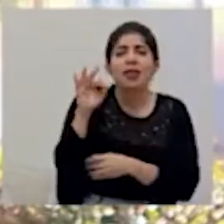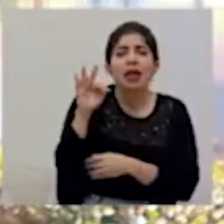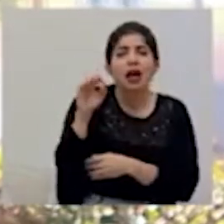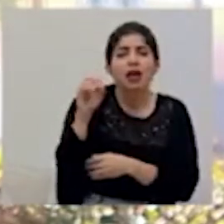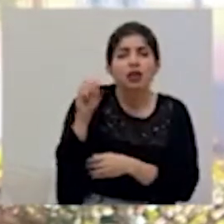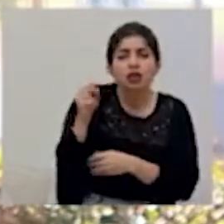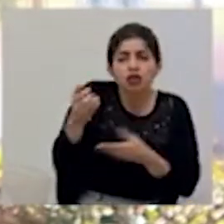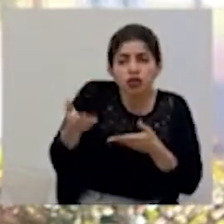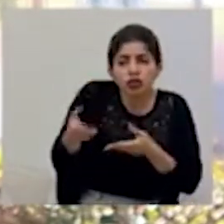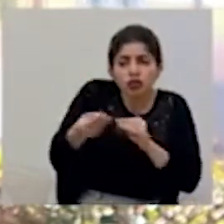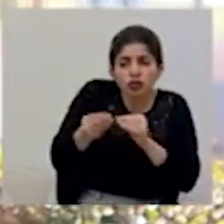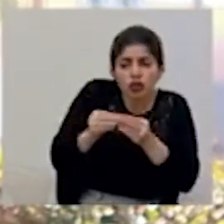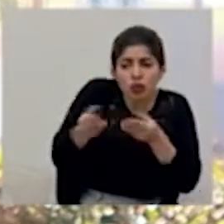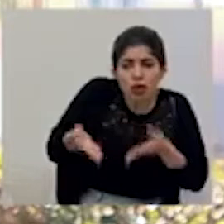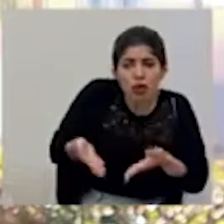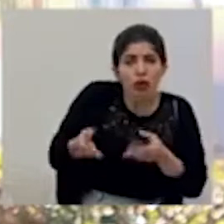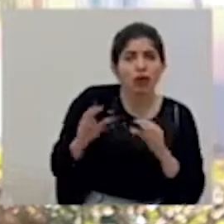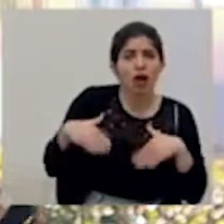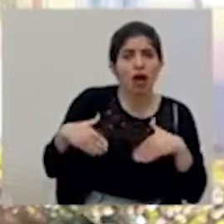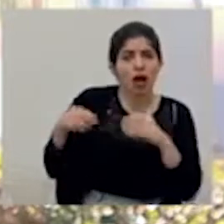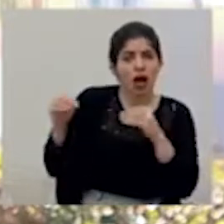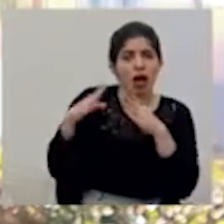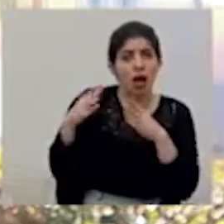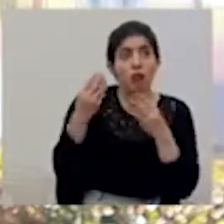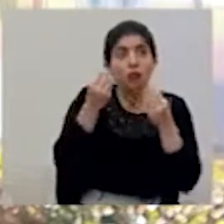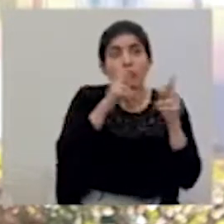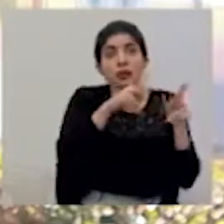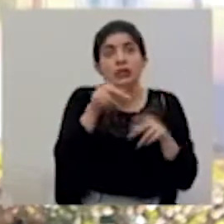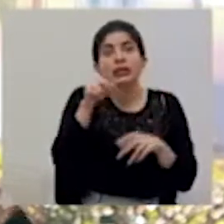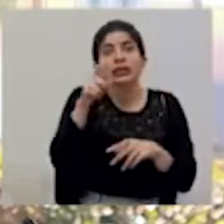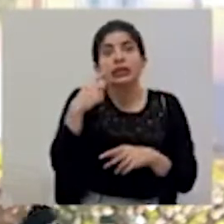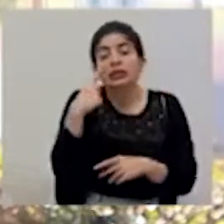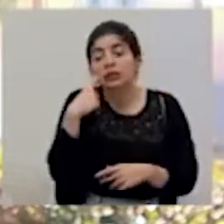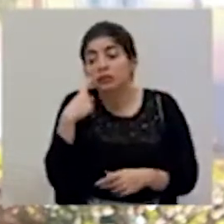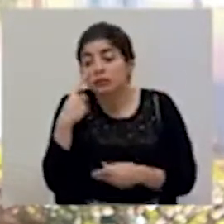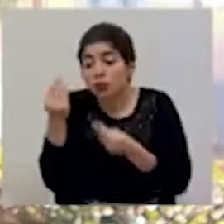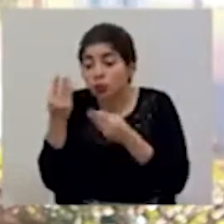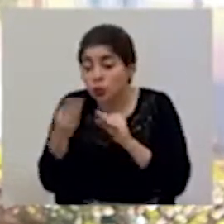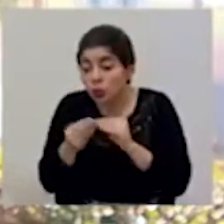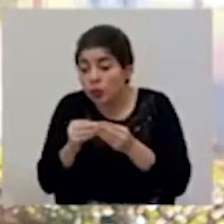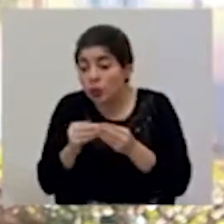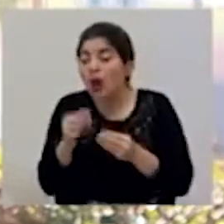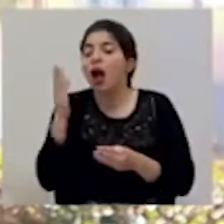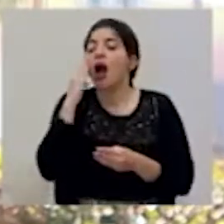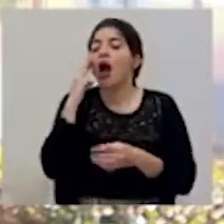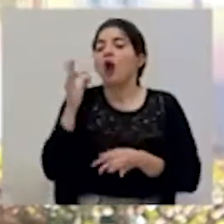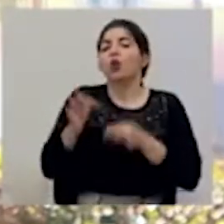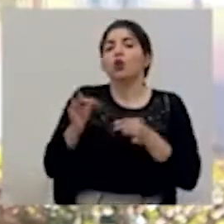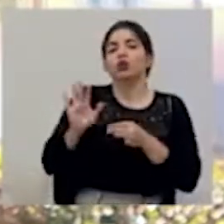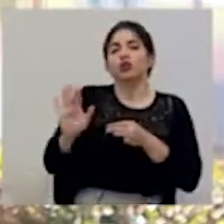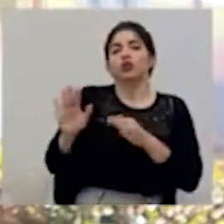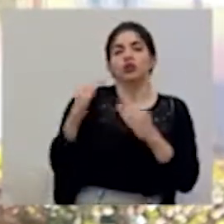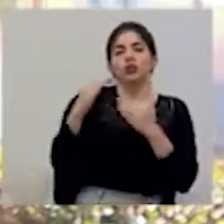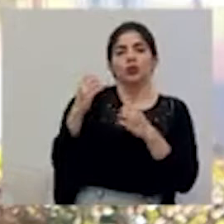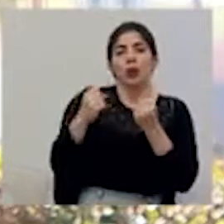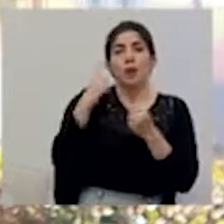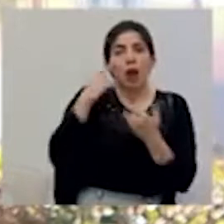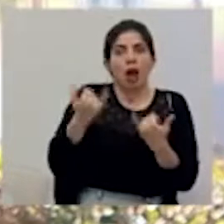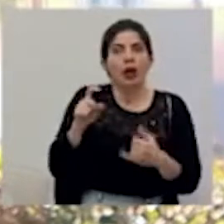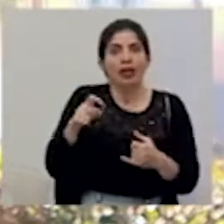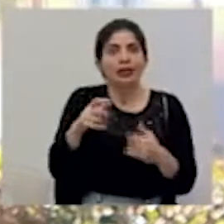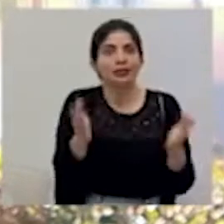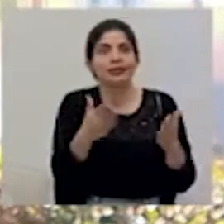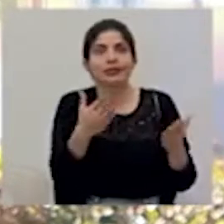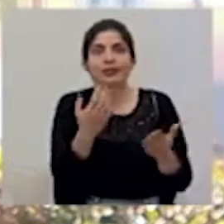y pues creemos que hay muchas personas que necesitan ver esos datos para poder justificar esa restricción vehicular en momentos en que se necesita una reactivación